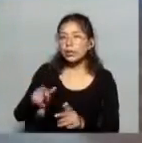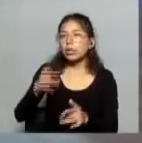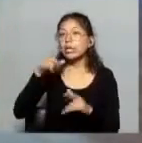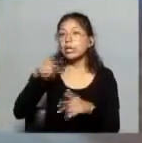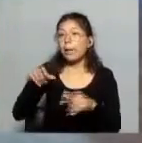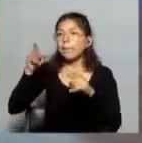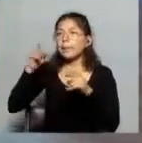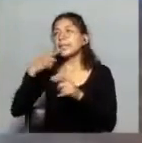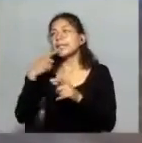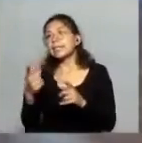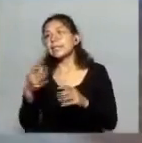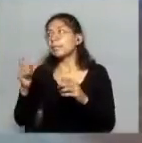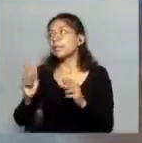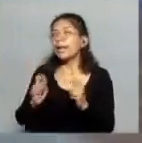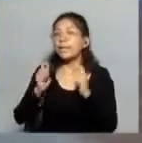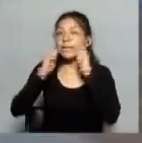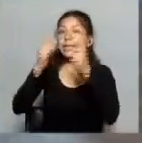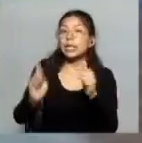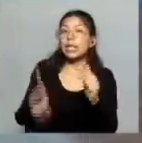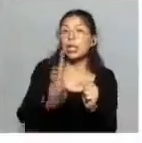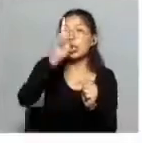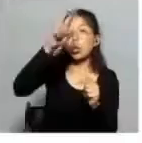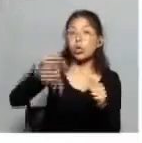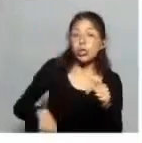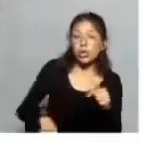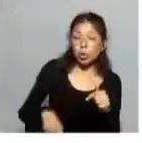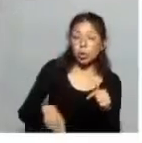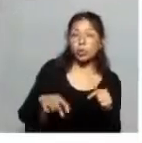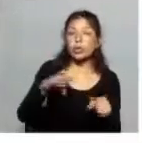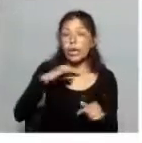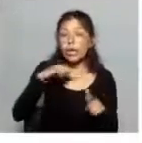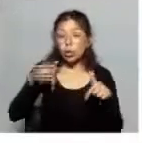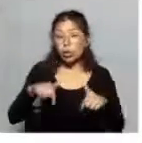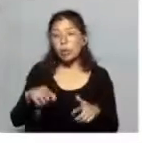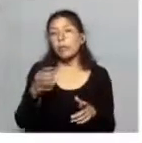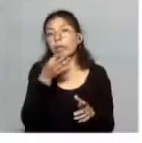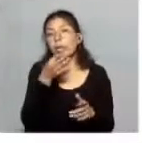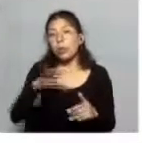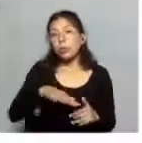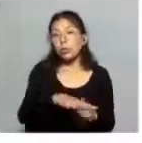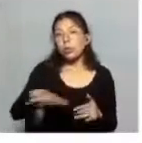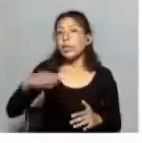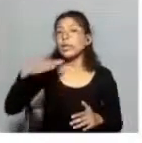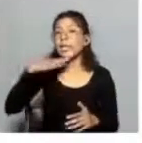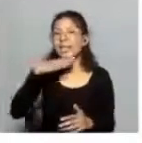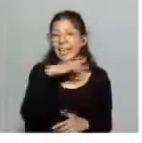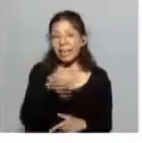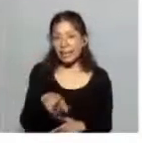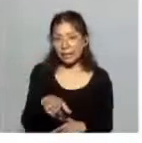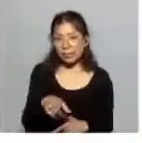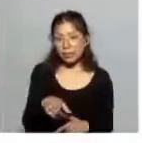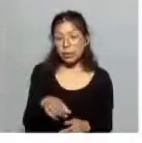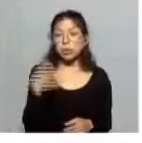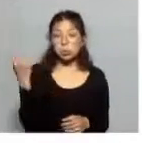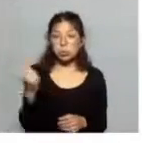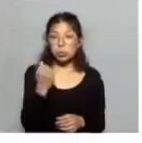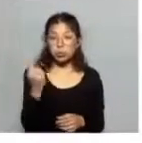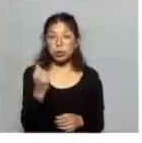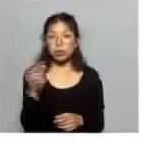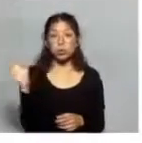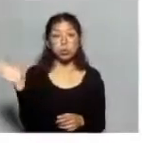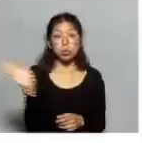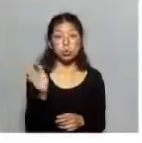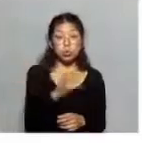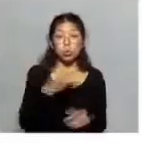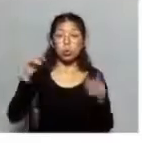provincia en este caso lo haga el libertador general San Martín es importante esto porque todos los docentes podrán y concurrir para